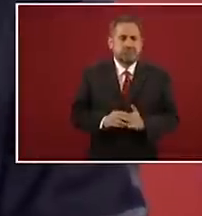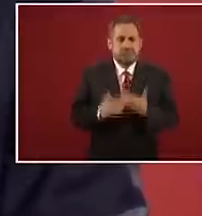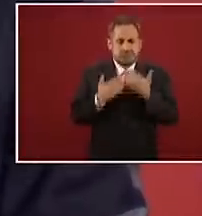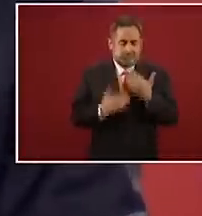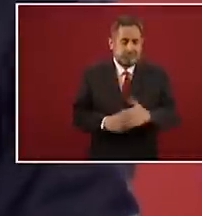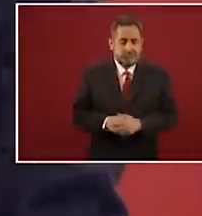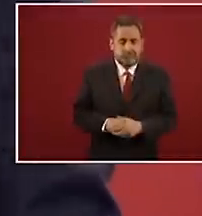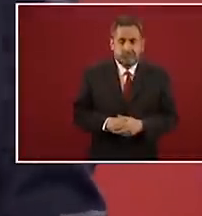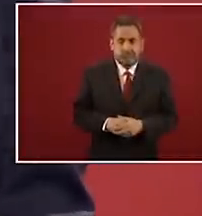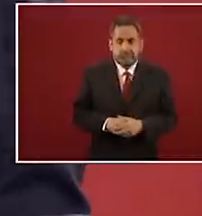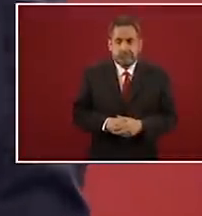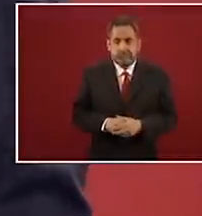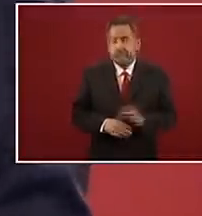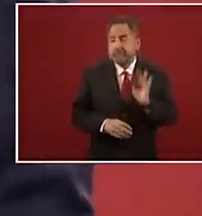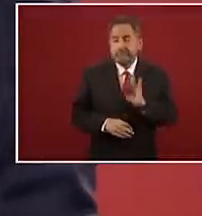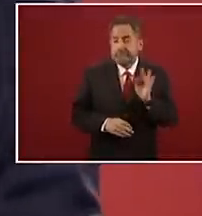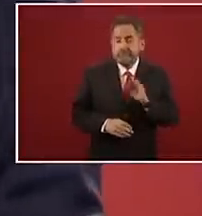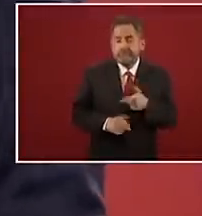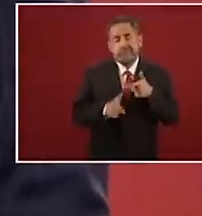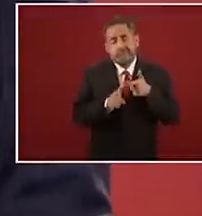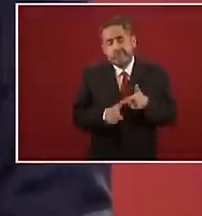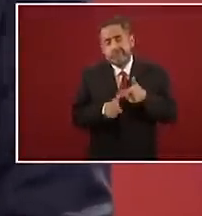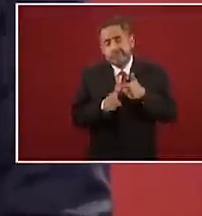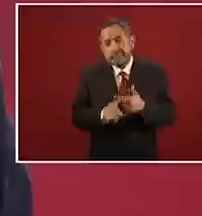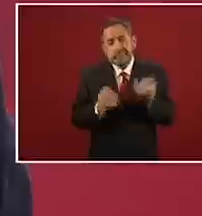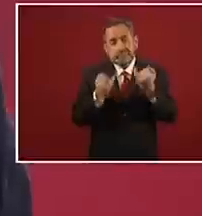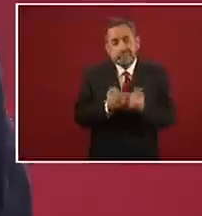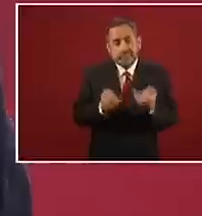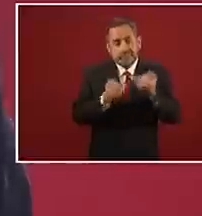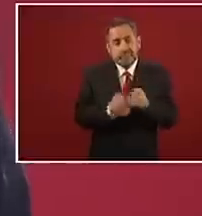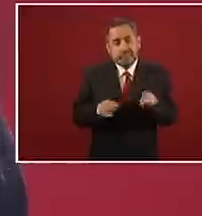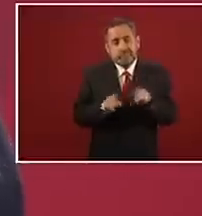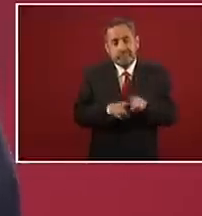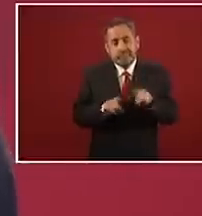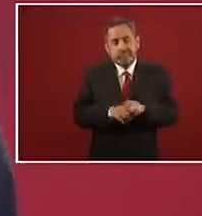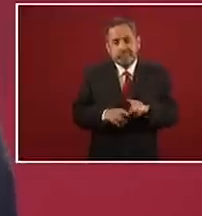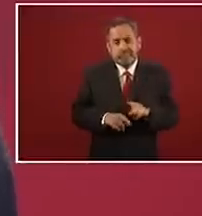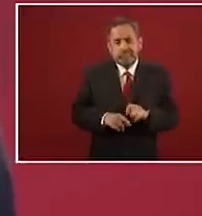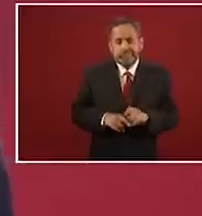Si hubiésemos seguido, si hubiésemos continuado con